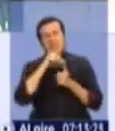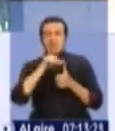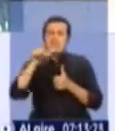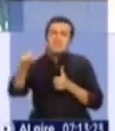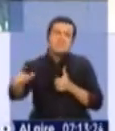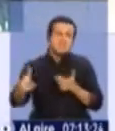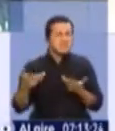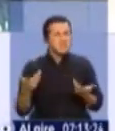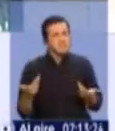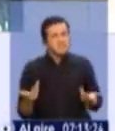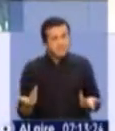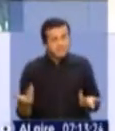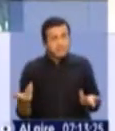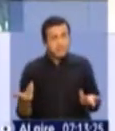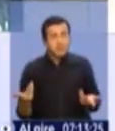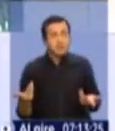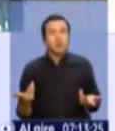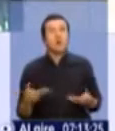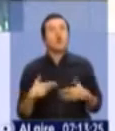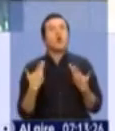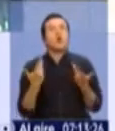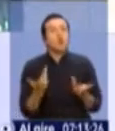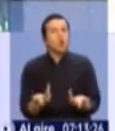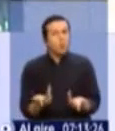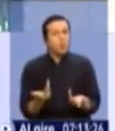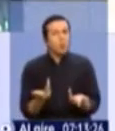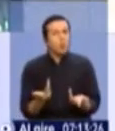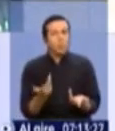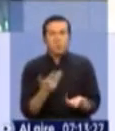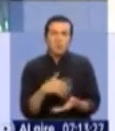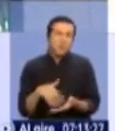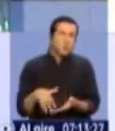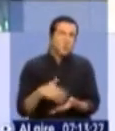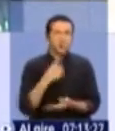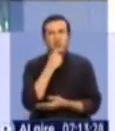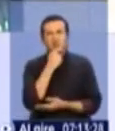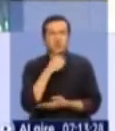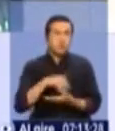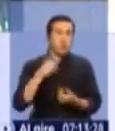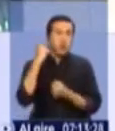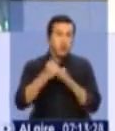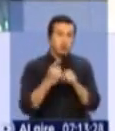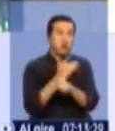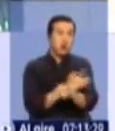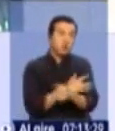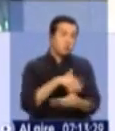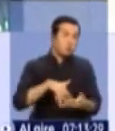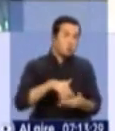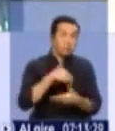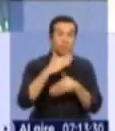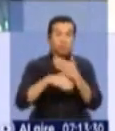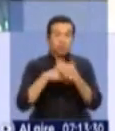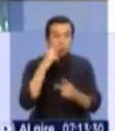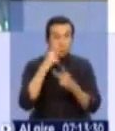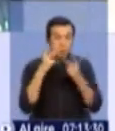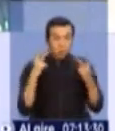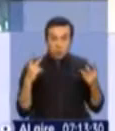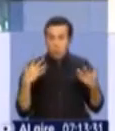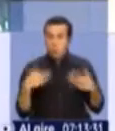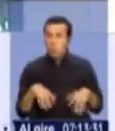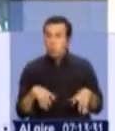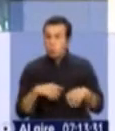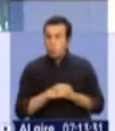como ha sido la respuesta frente a ese escepticismo que se originó el año pasado pero que sin embargo hay yo